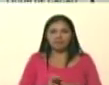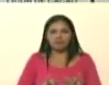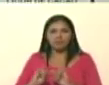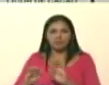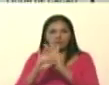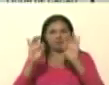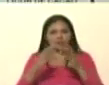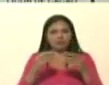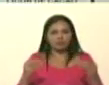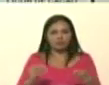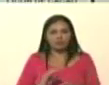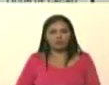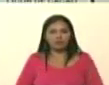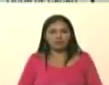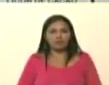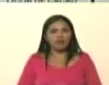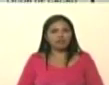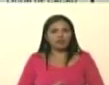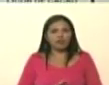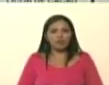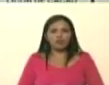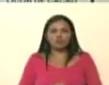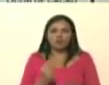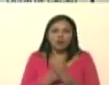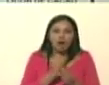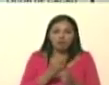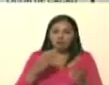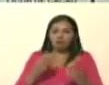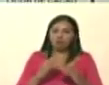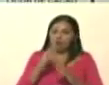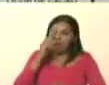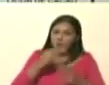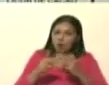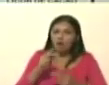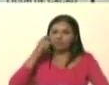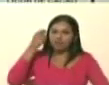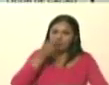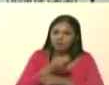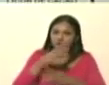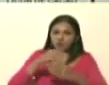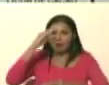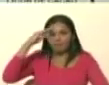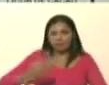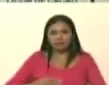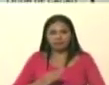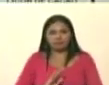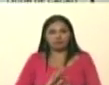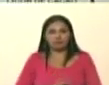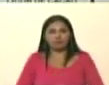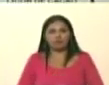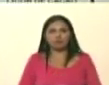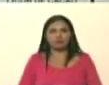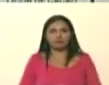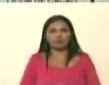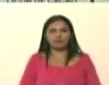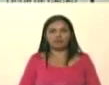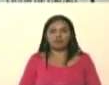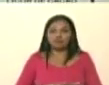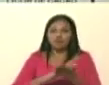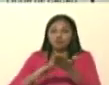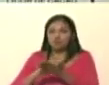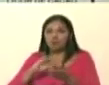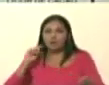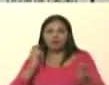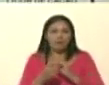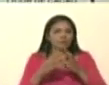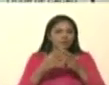unión de cohesión de moral de las fuerzas hermanas en la bolivariana de graduaciones militares de renovación y cambio